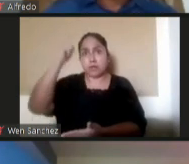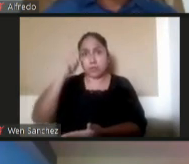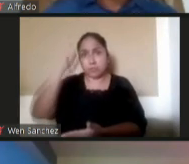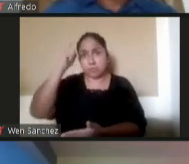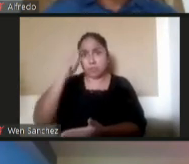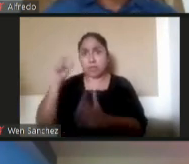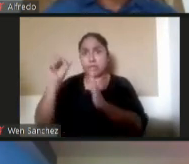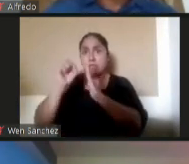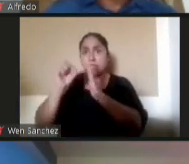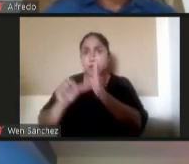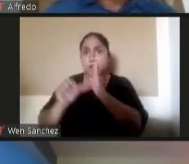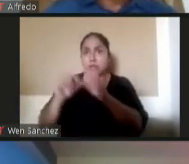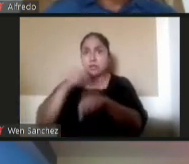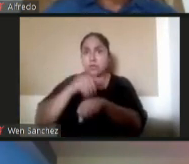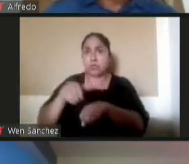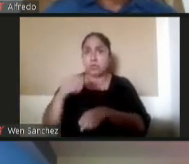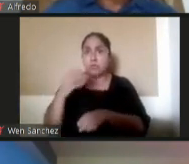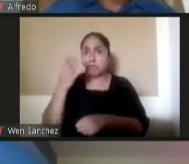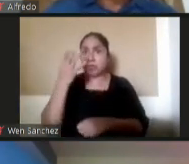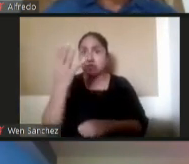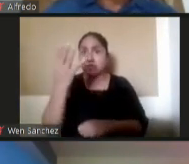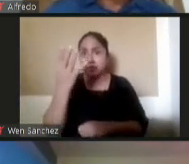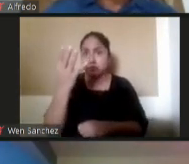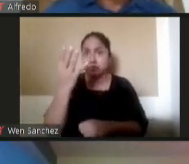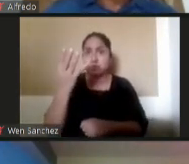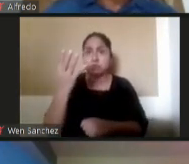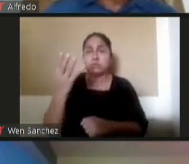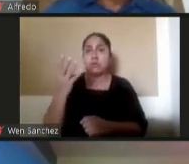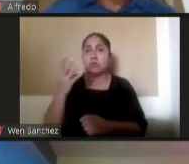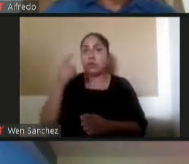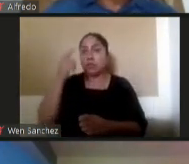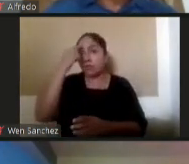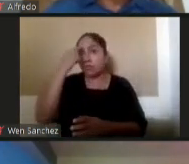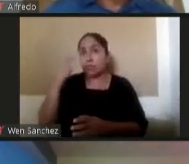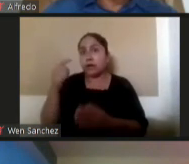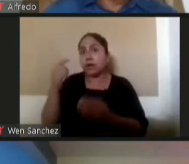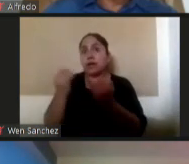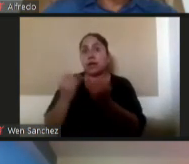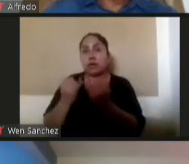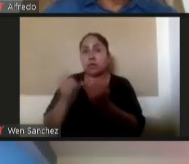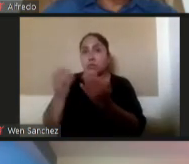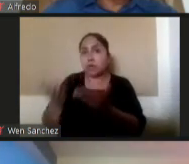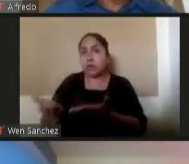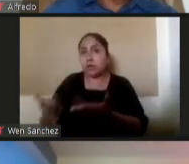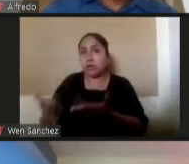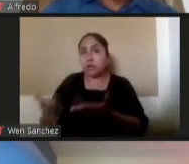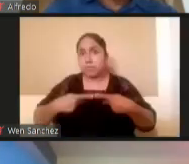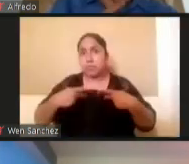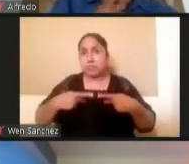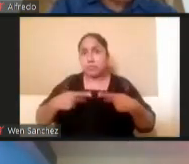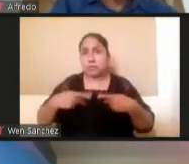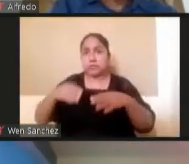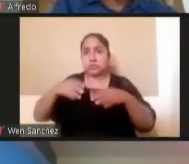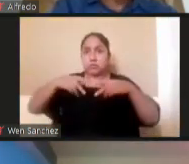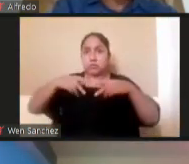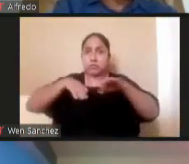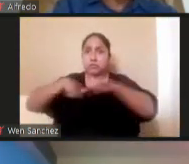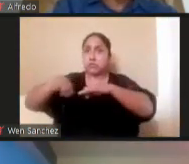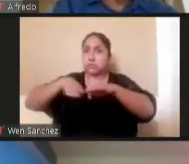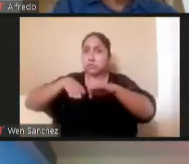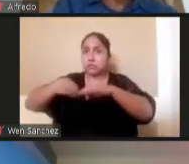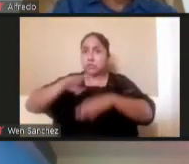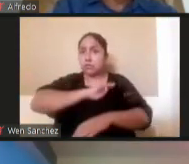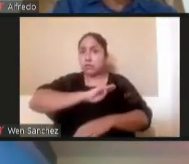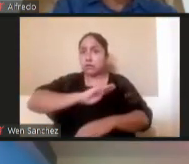del Reglamento de Pensiones y Jubilaciones para los trabajadores al servicio del municipio de Juárez, Estado de Chihuahua, por la cantidad